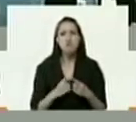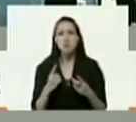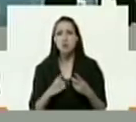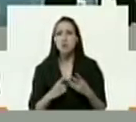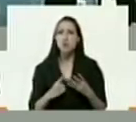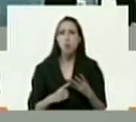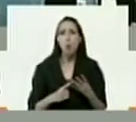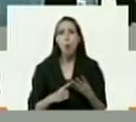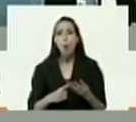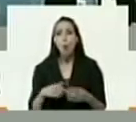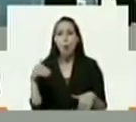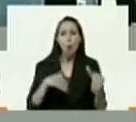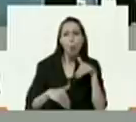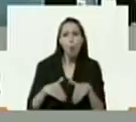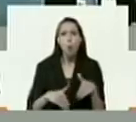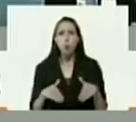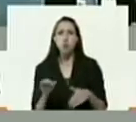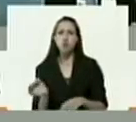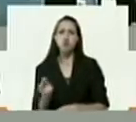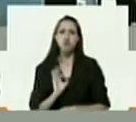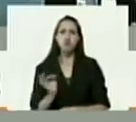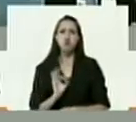en la Asamblea General?